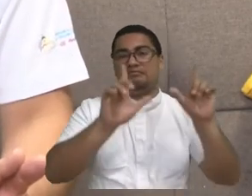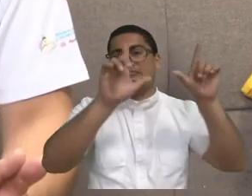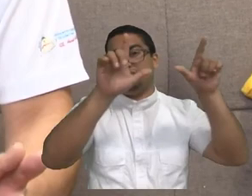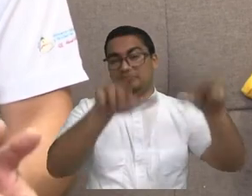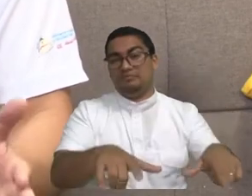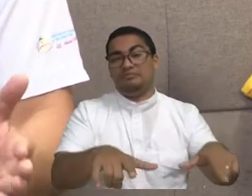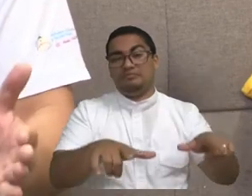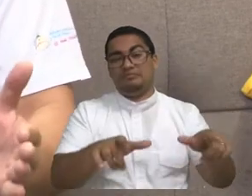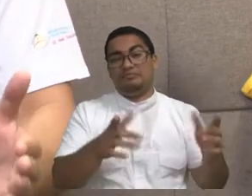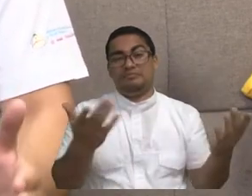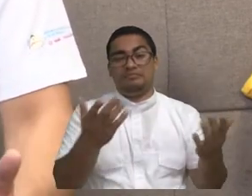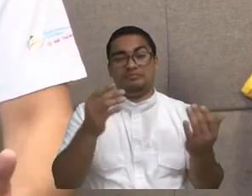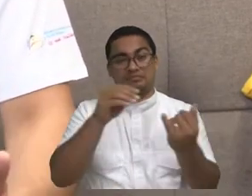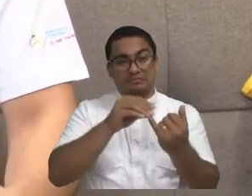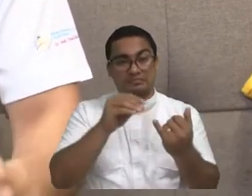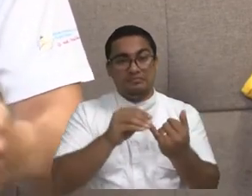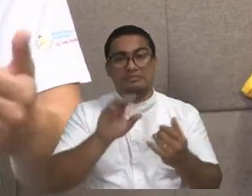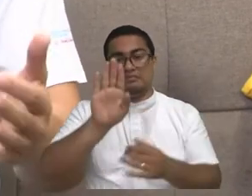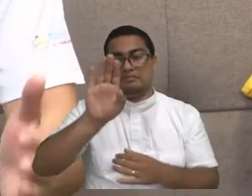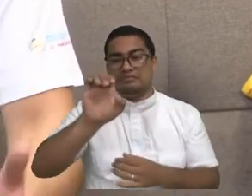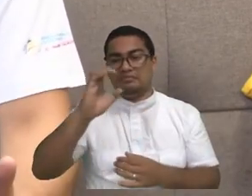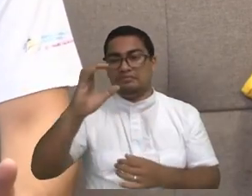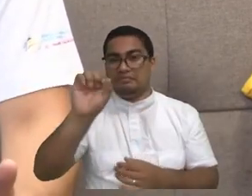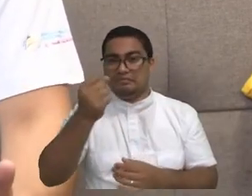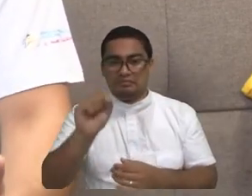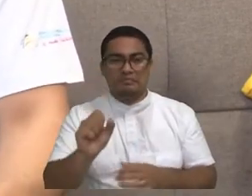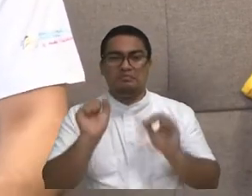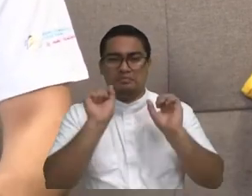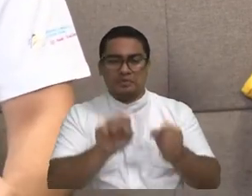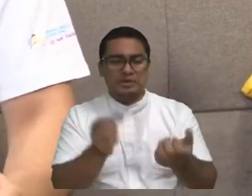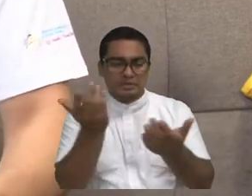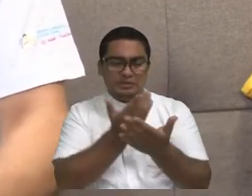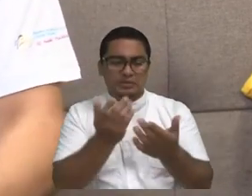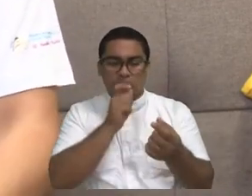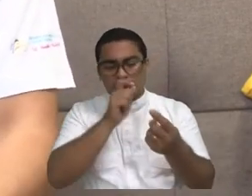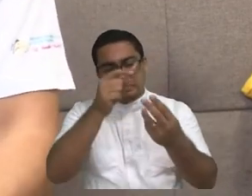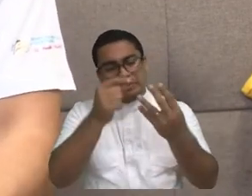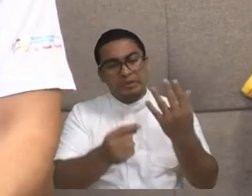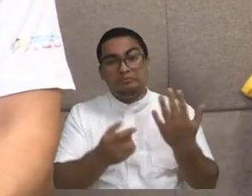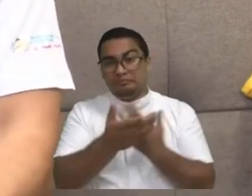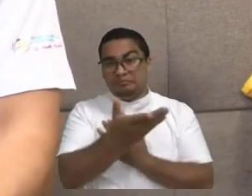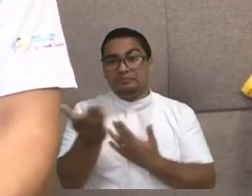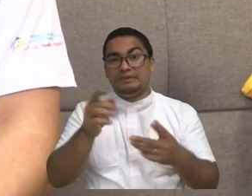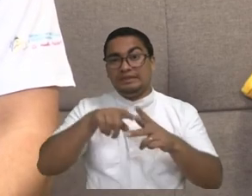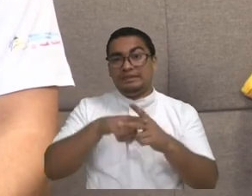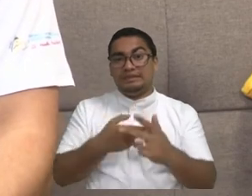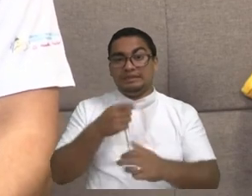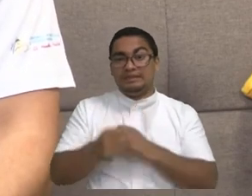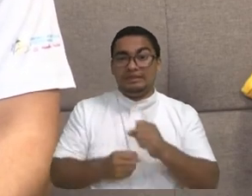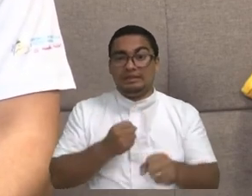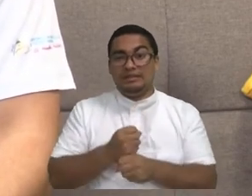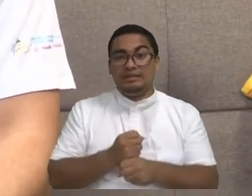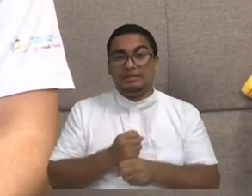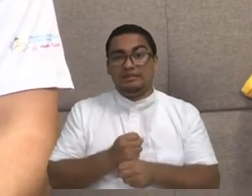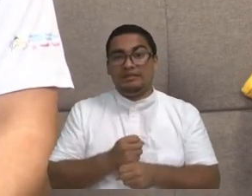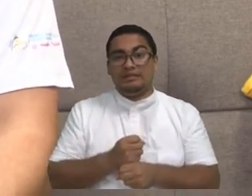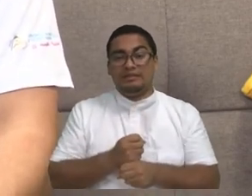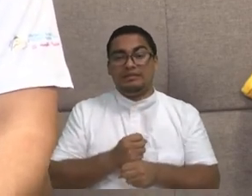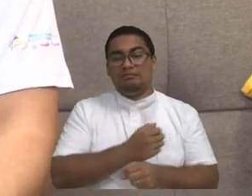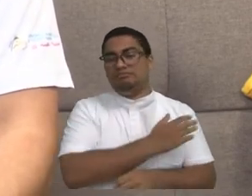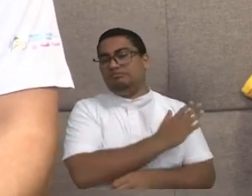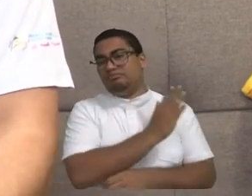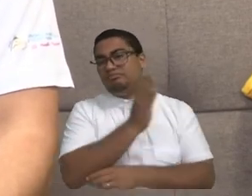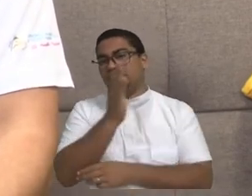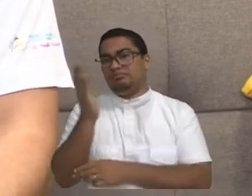para carreras técnicas con becas disponibles con carreras disponibles para iniciar este año vamos a estar atendiendo durante todo el año a través